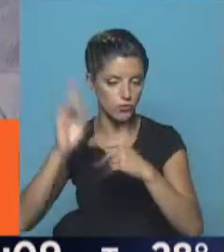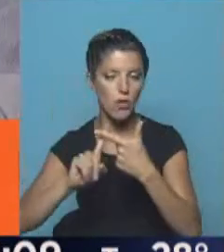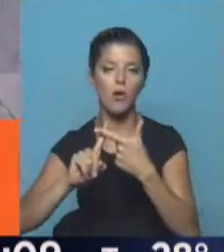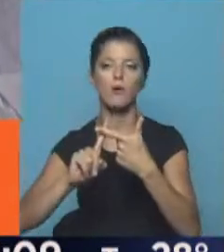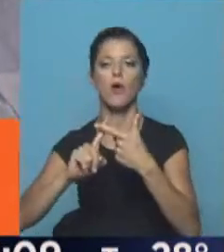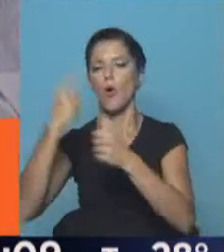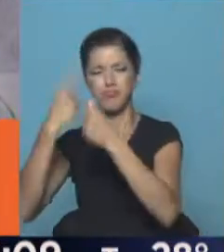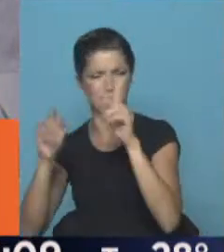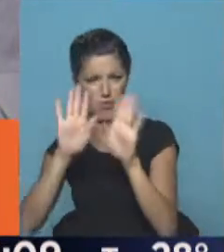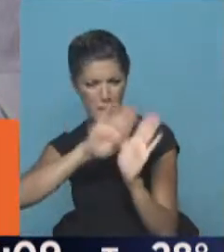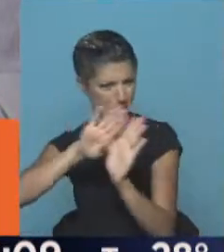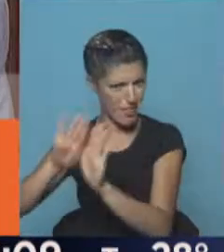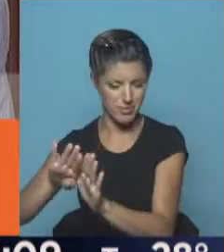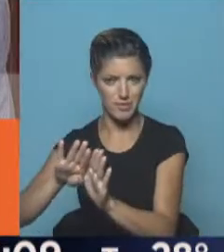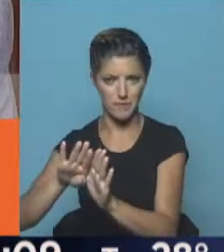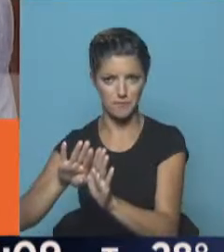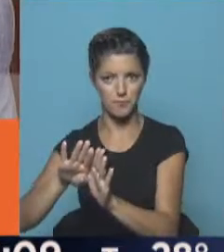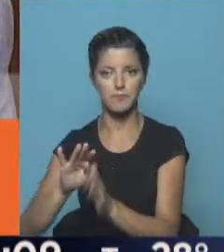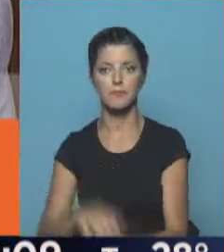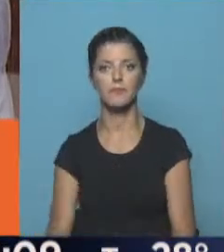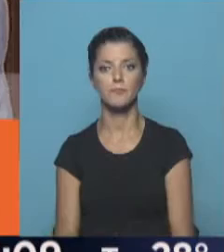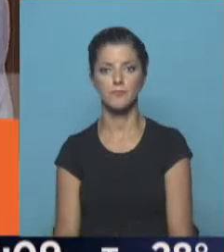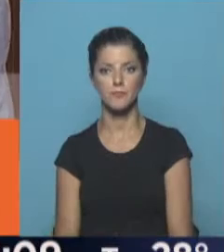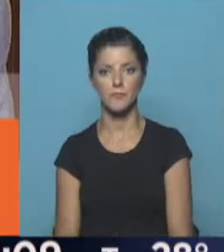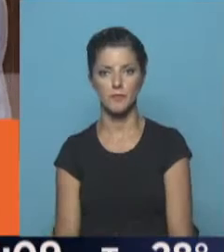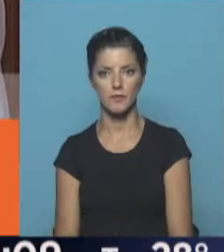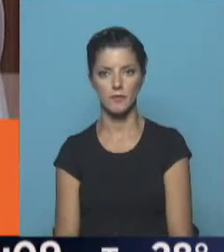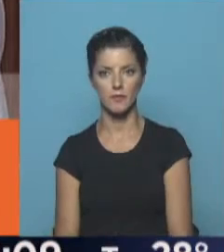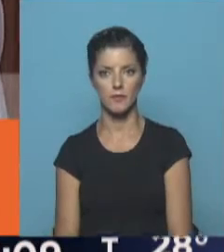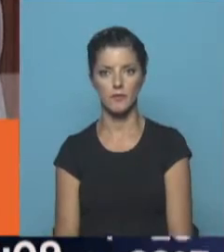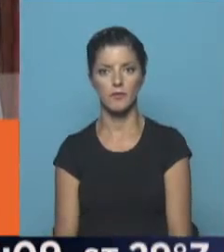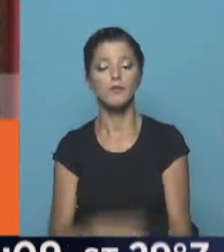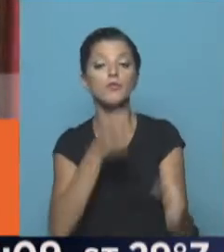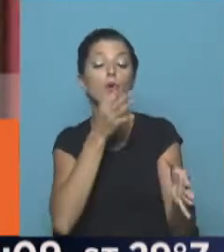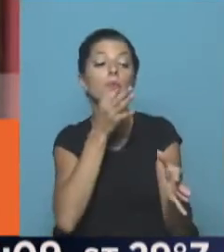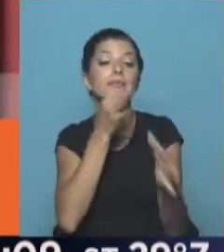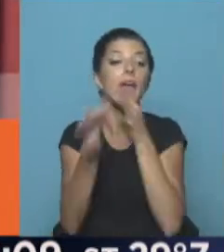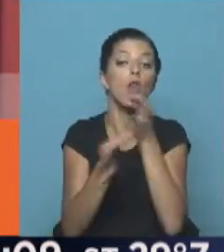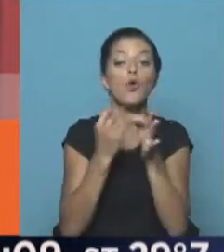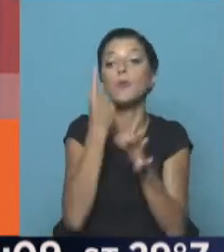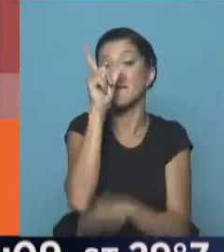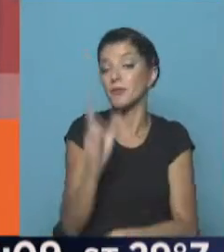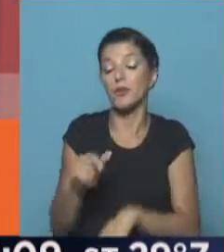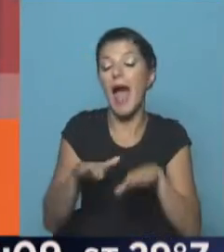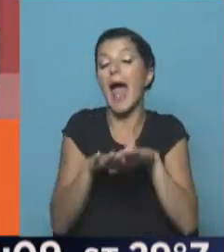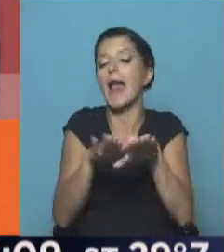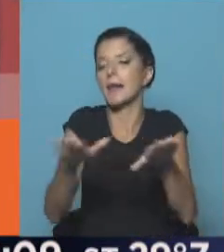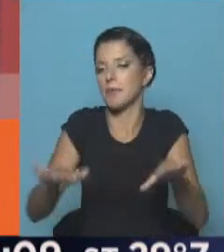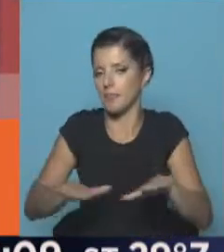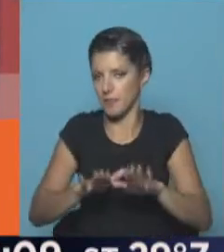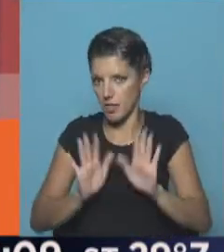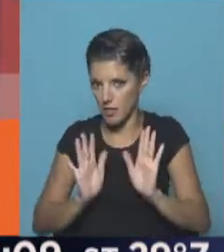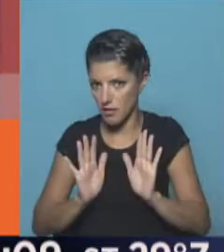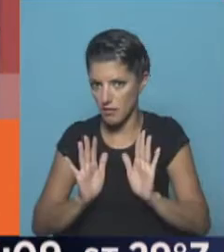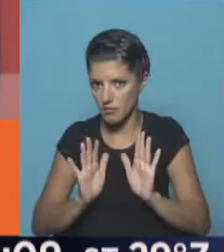que son conversaciones de algún que otro no arrepentido algún que otro arrepentido este